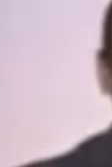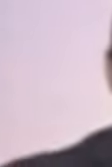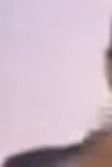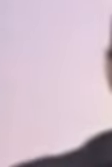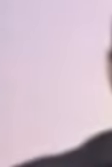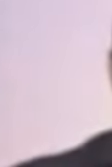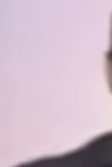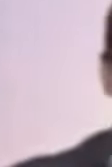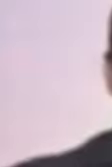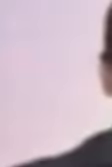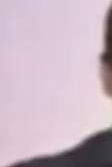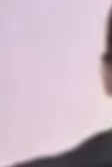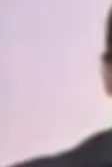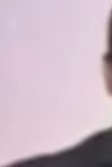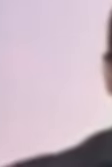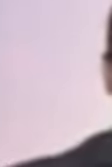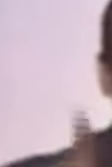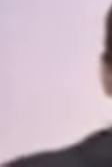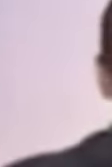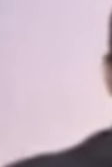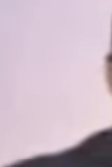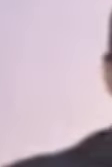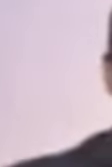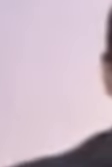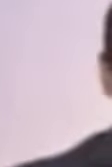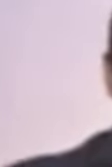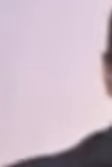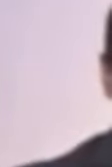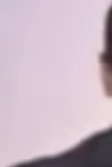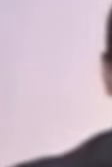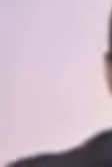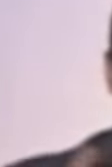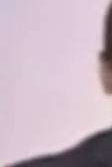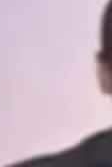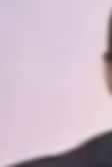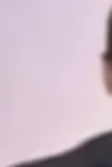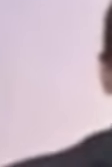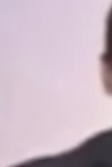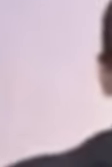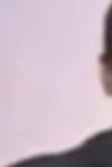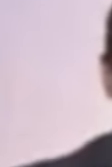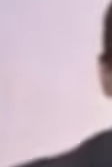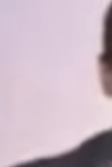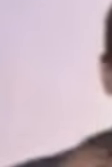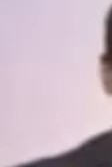popular, infringiendo los procedimientos para la vacancia presidencial del propio reglamento del Congreso.